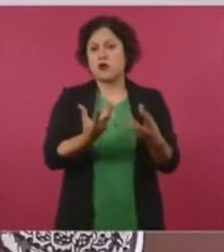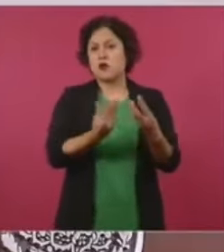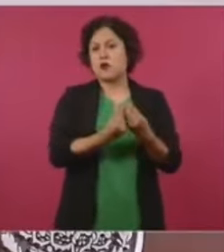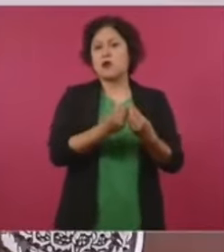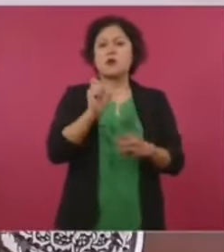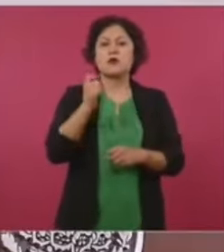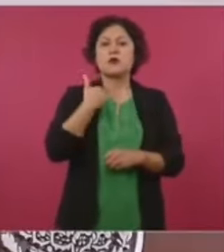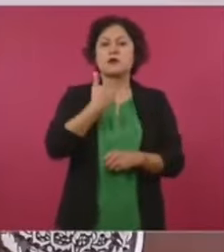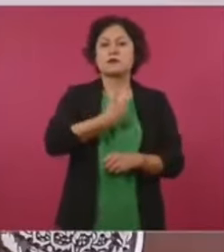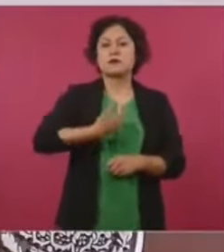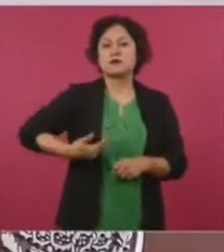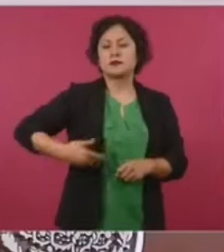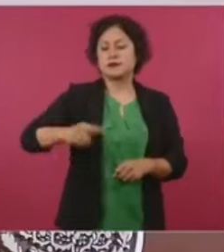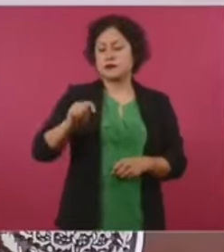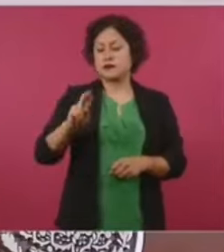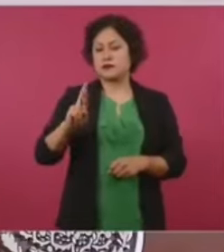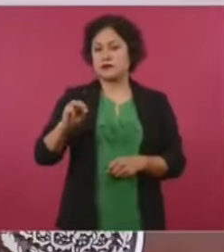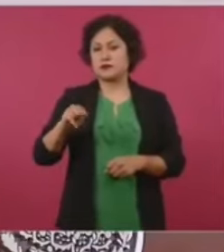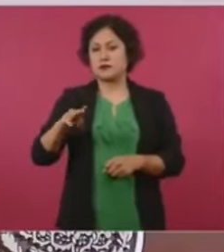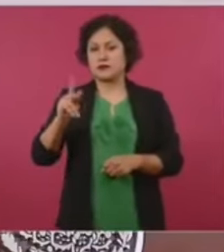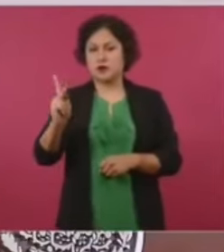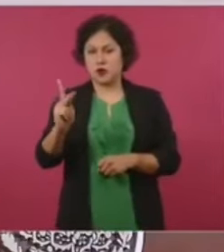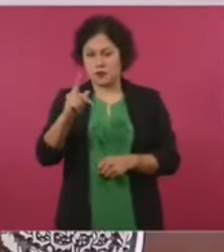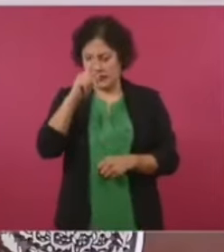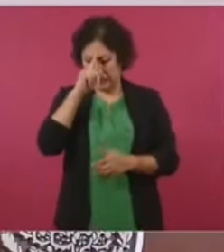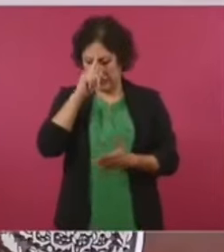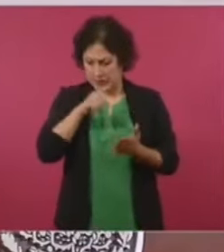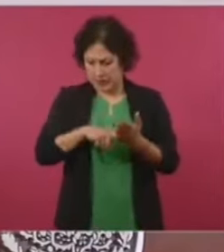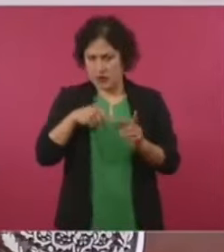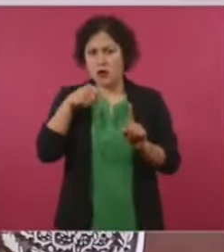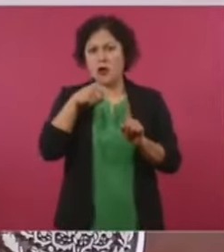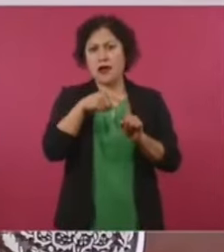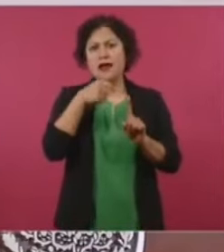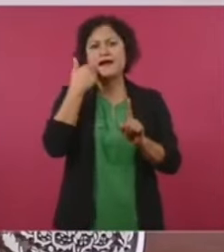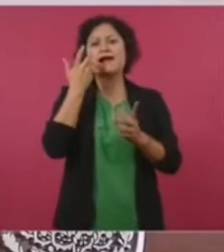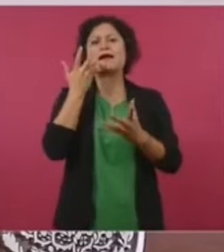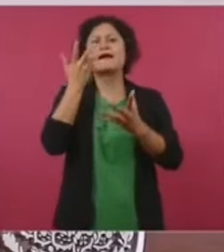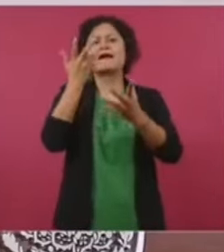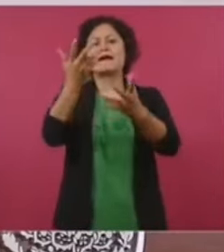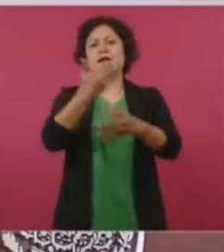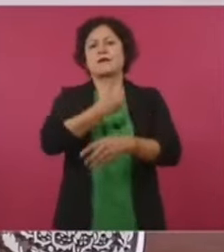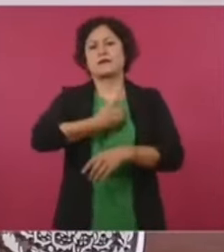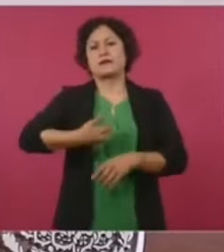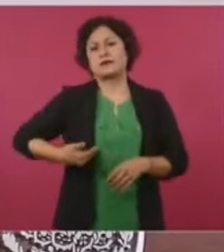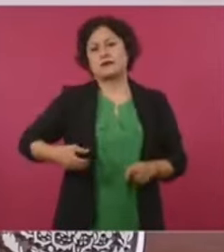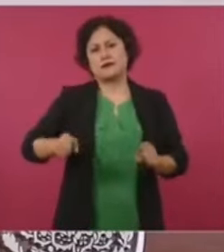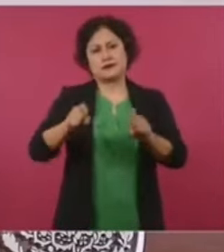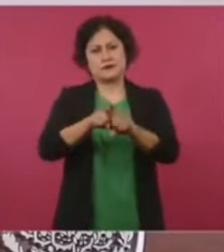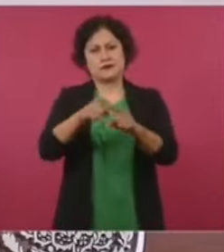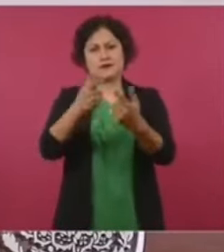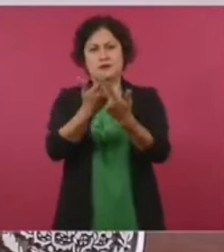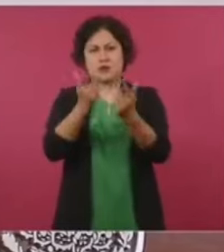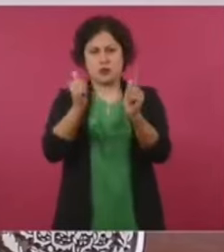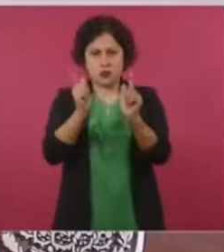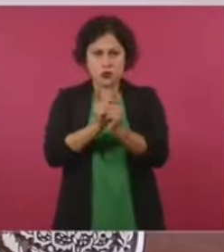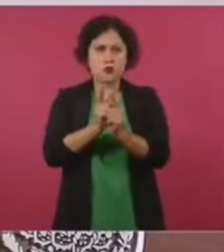Creo que hasta aspiraba a la presidencia del Partido